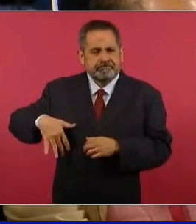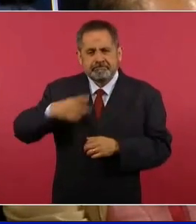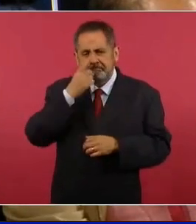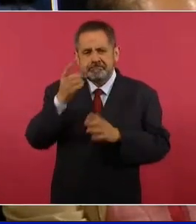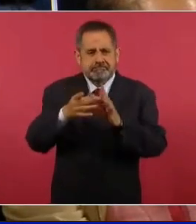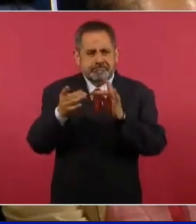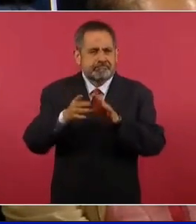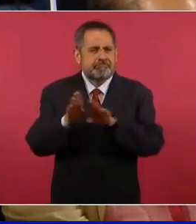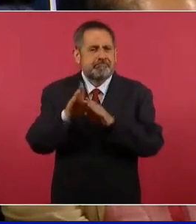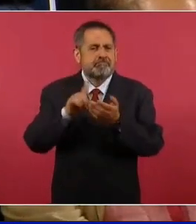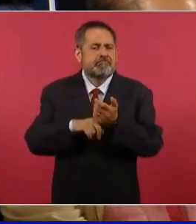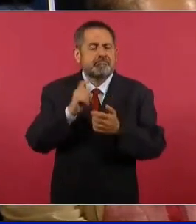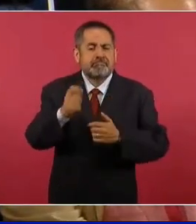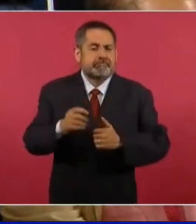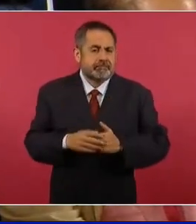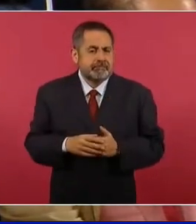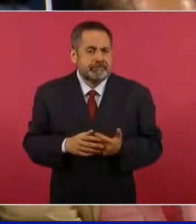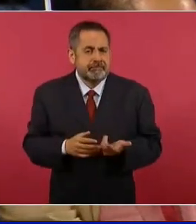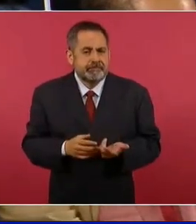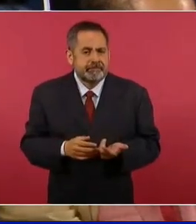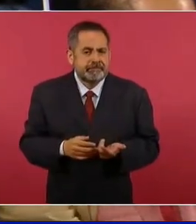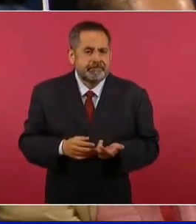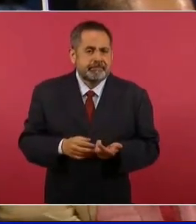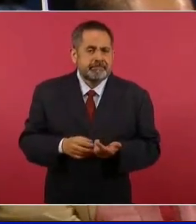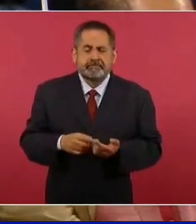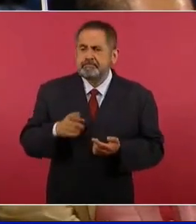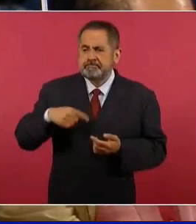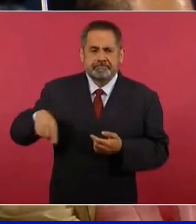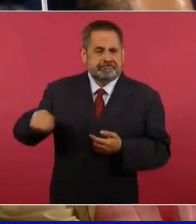ahorita, todos han tenido